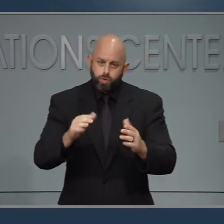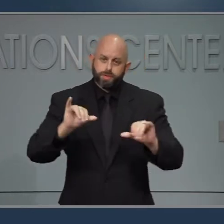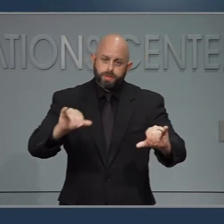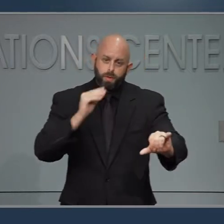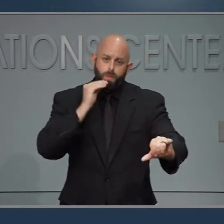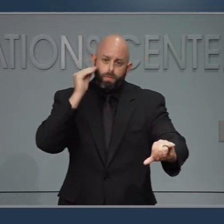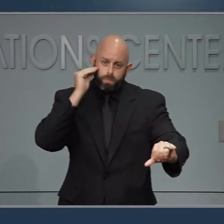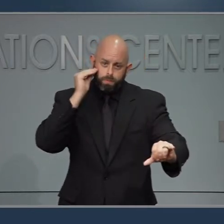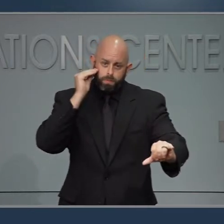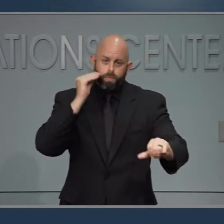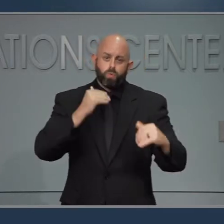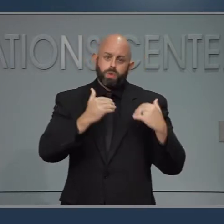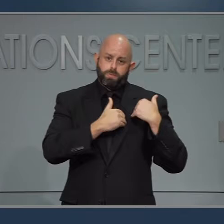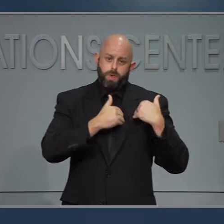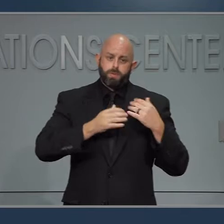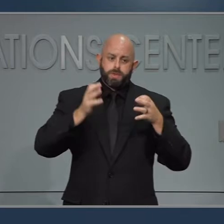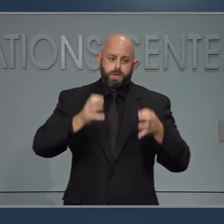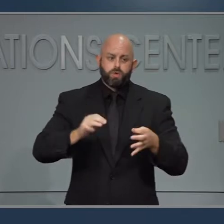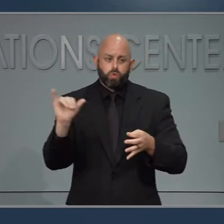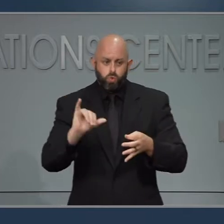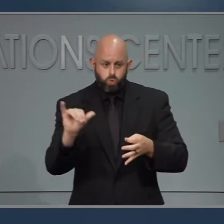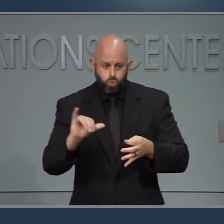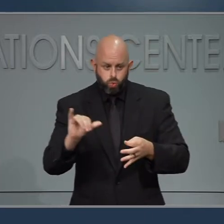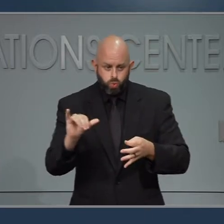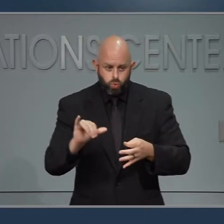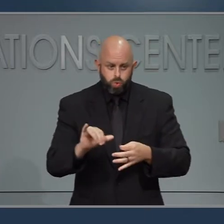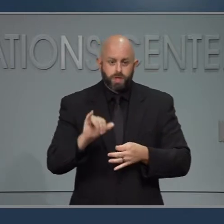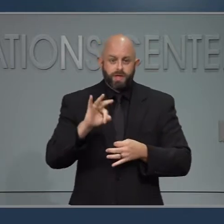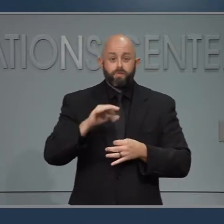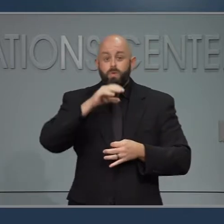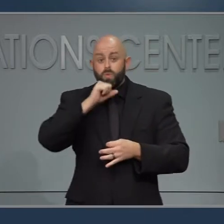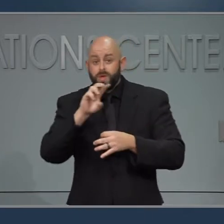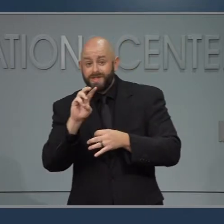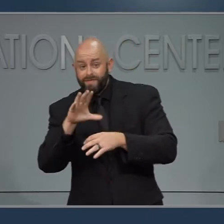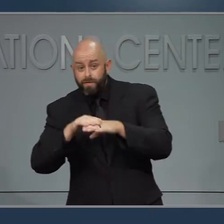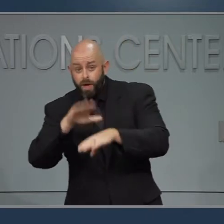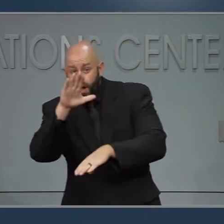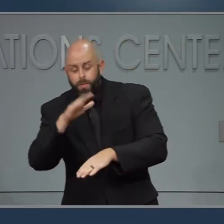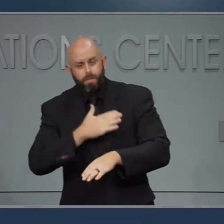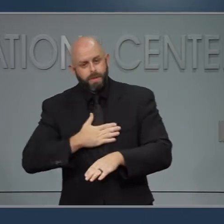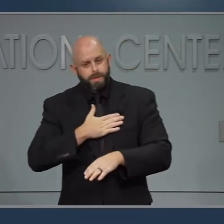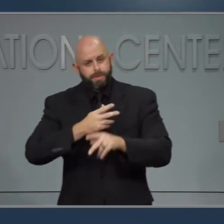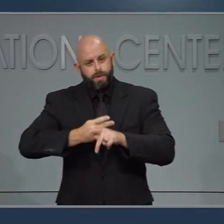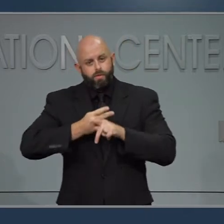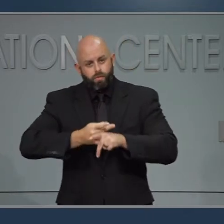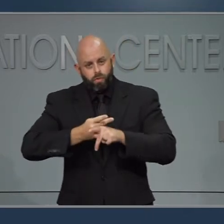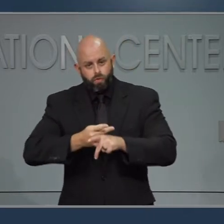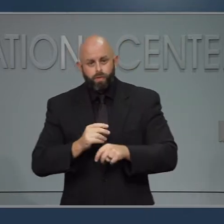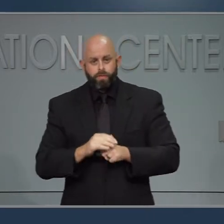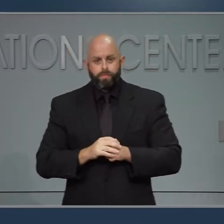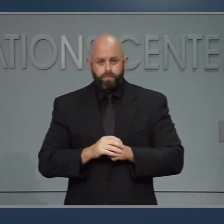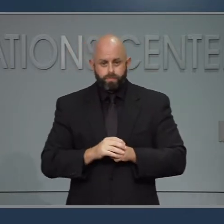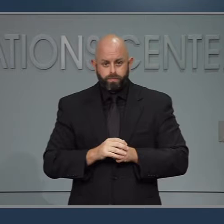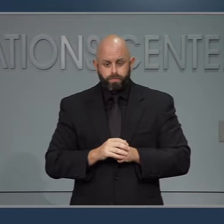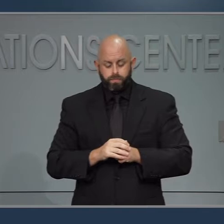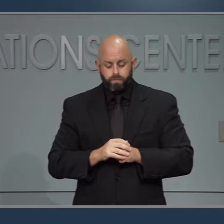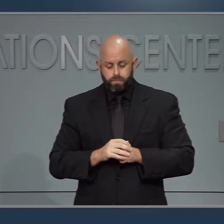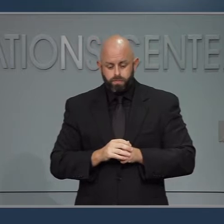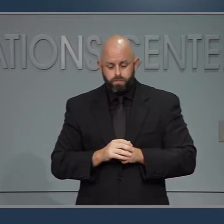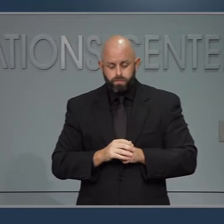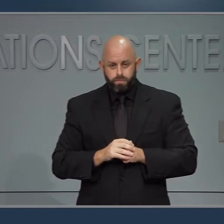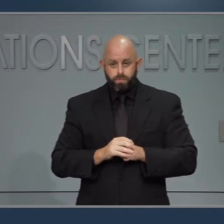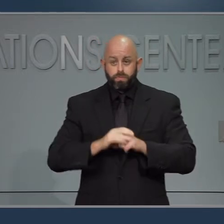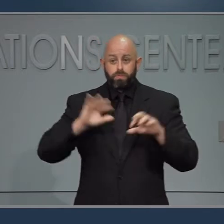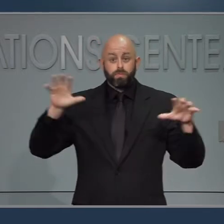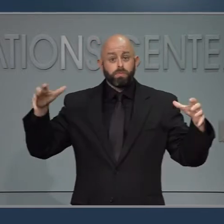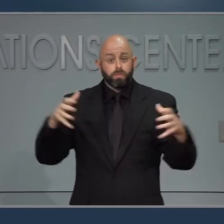por favor, sean responsables en sus elecciones. Los límites en cuanto a reuniones masivas aumentará a 25 personas